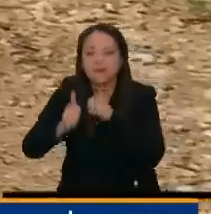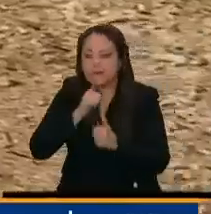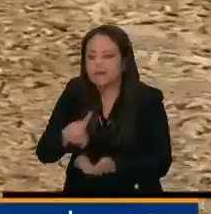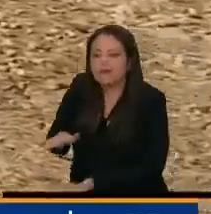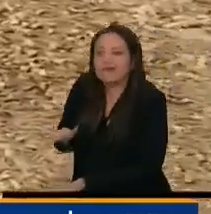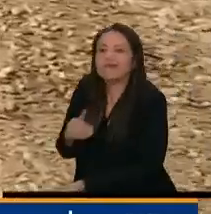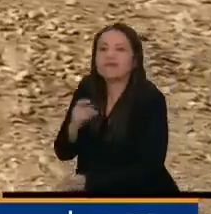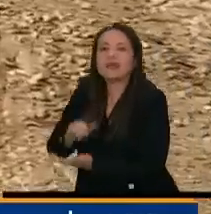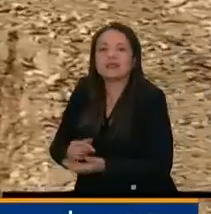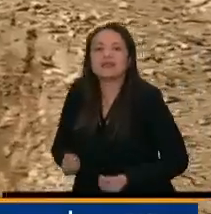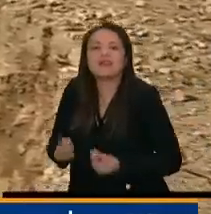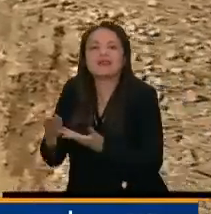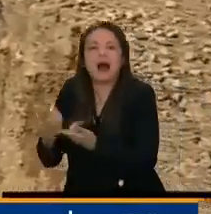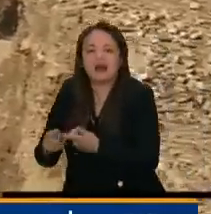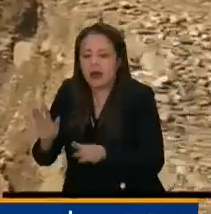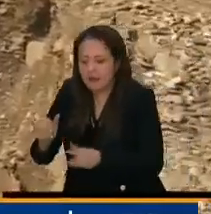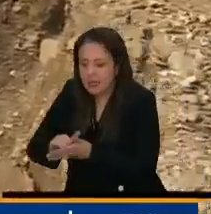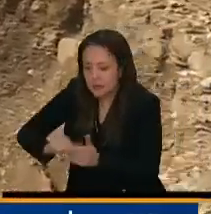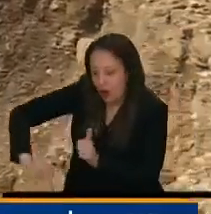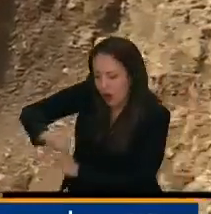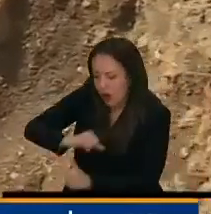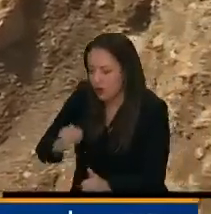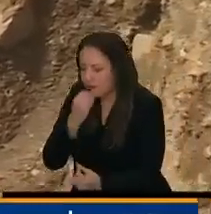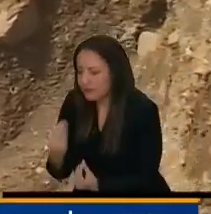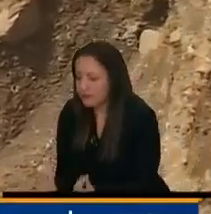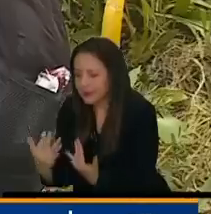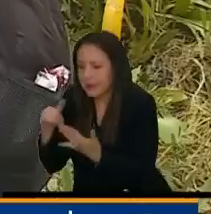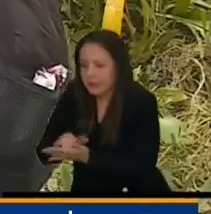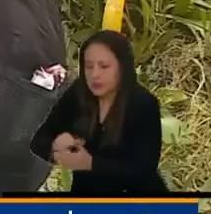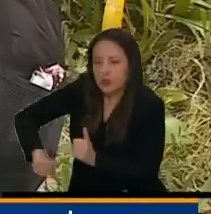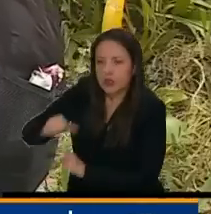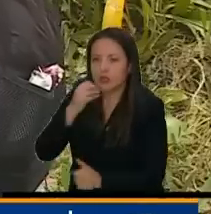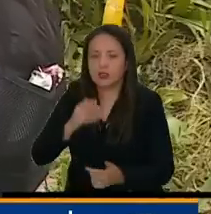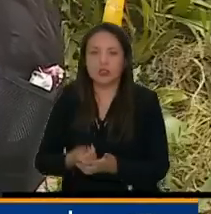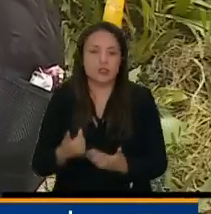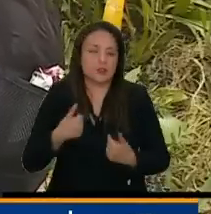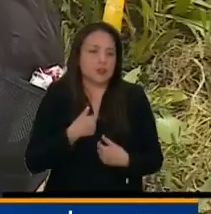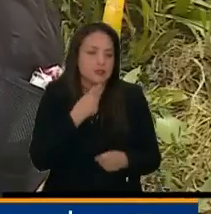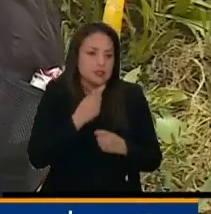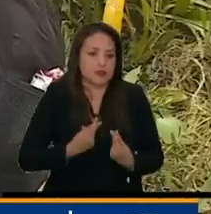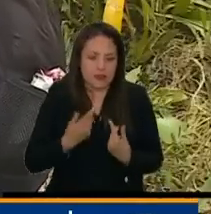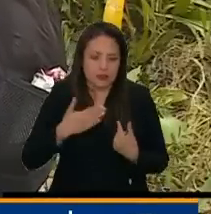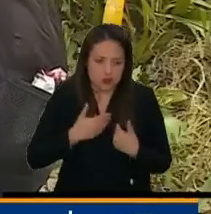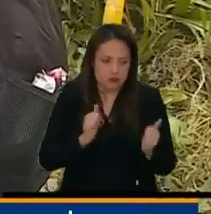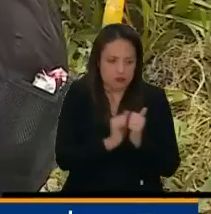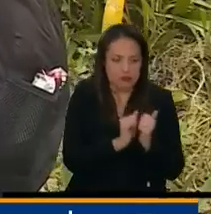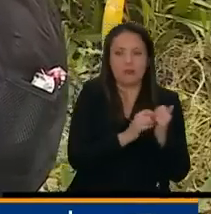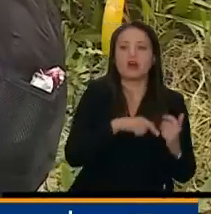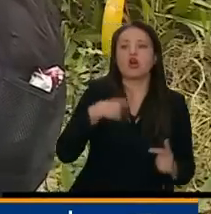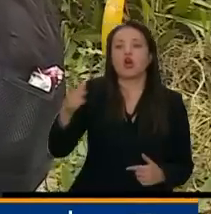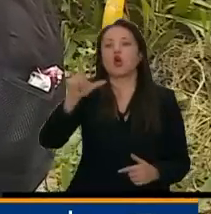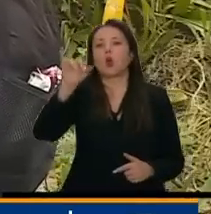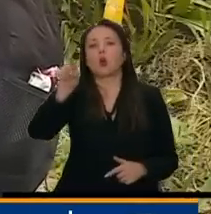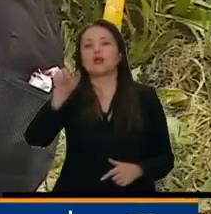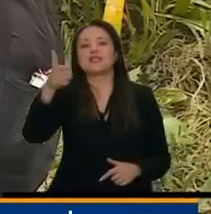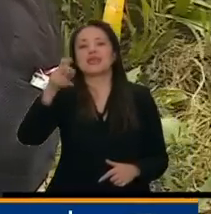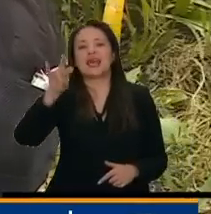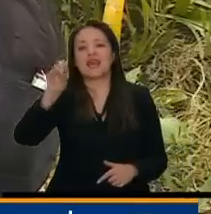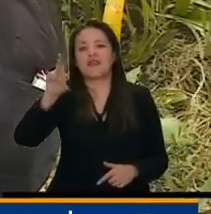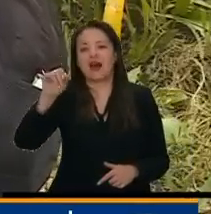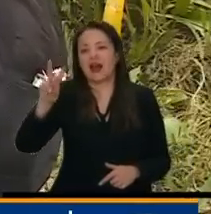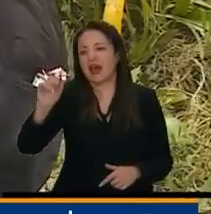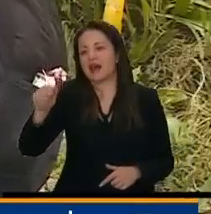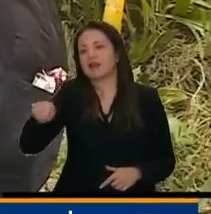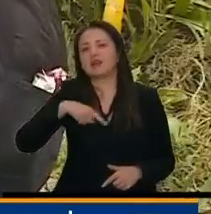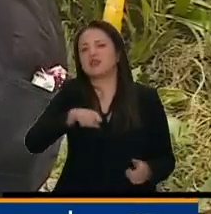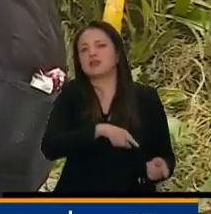que les provee sus terrenos. Exponiendo la vida, John, mi compañero, y Luis Guevara. Entonces